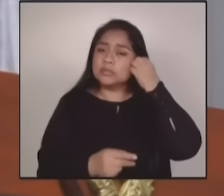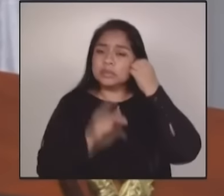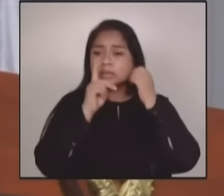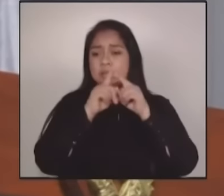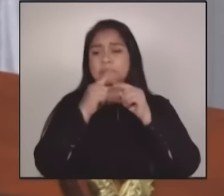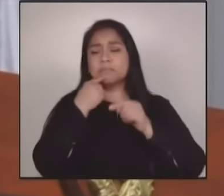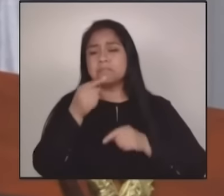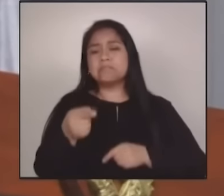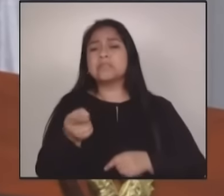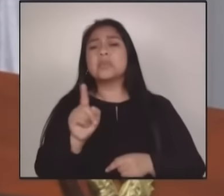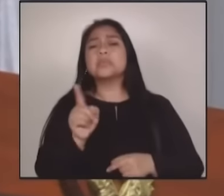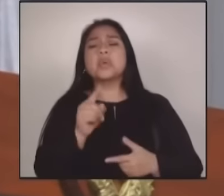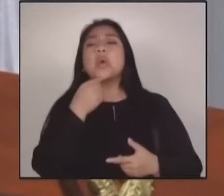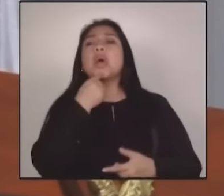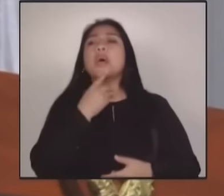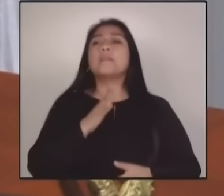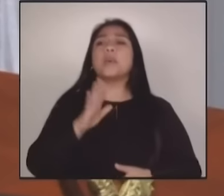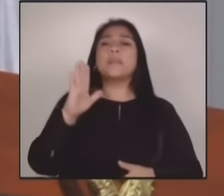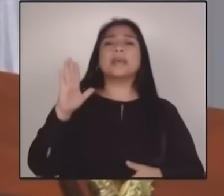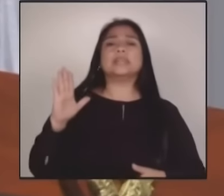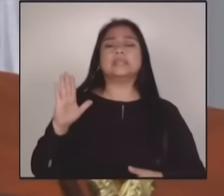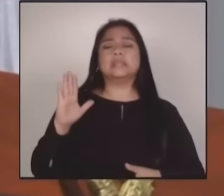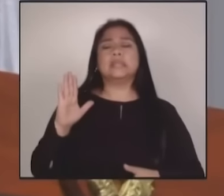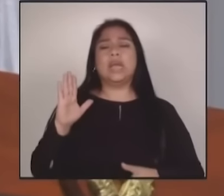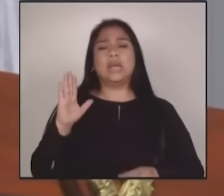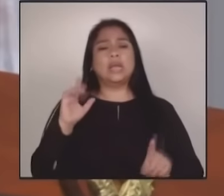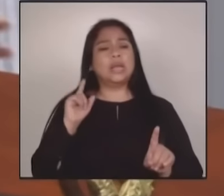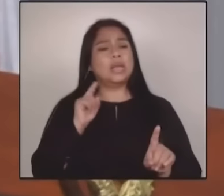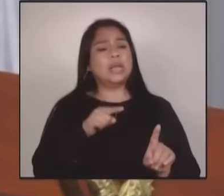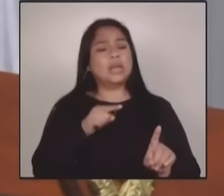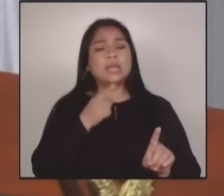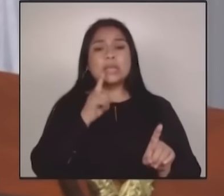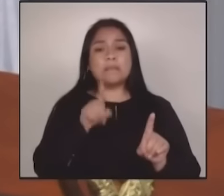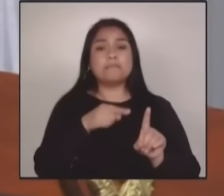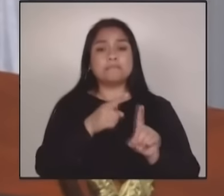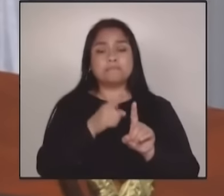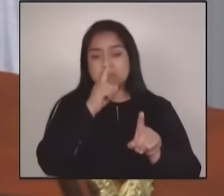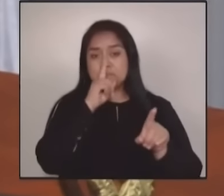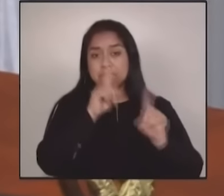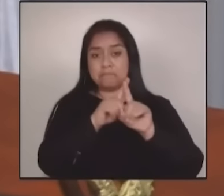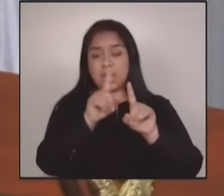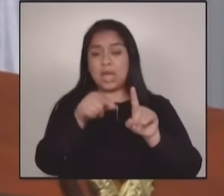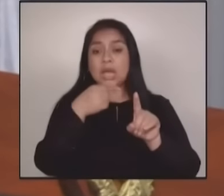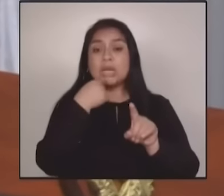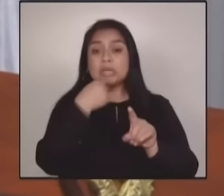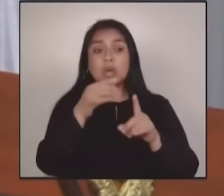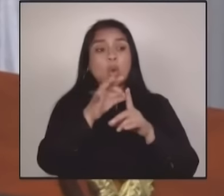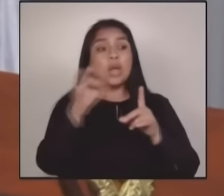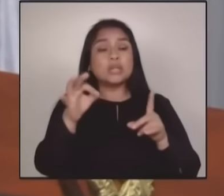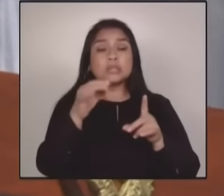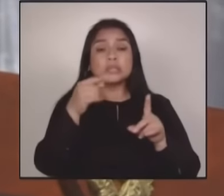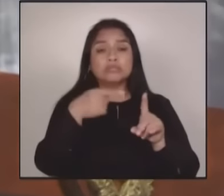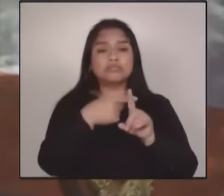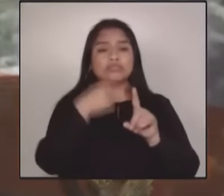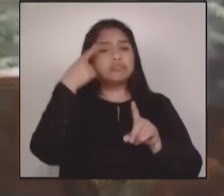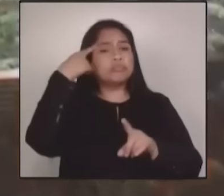haciendo una promesa fundamentada en afirmaciones teóricas, sino en logros concretos,